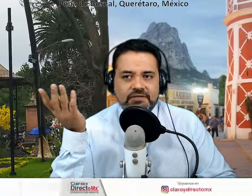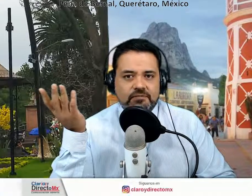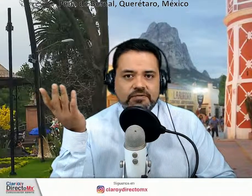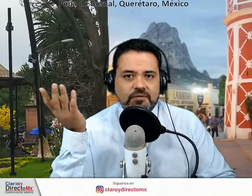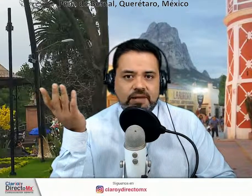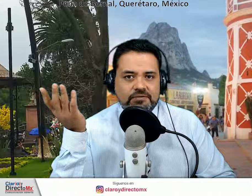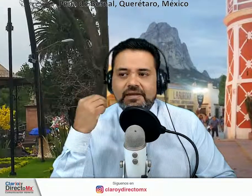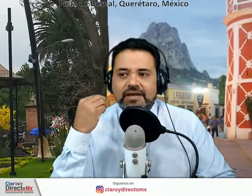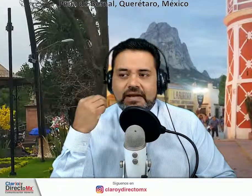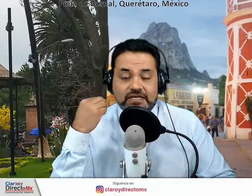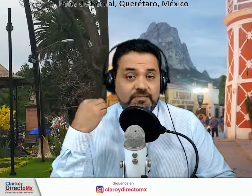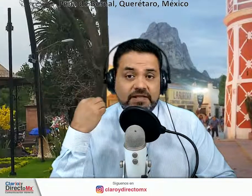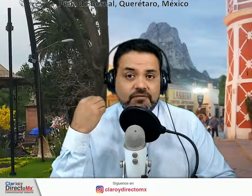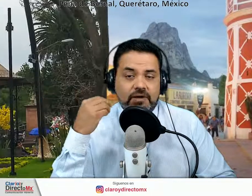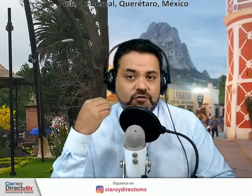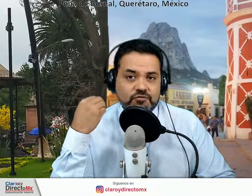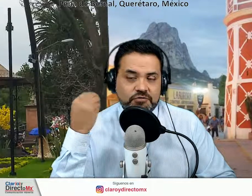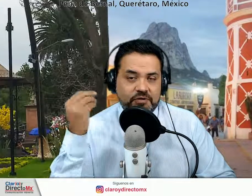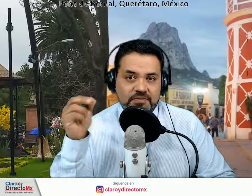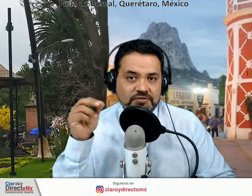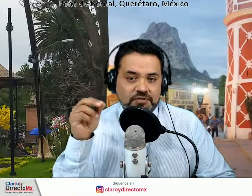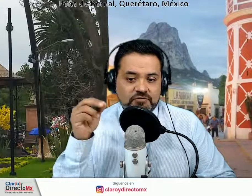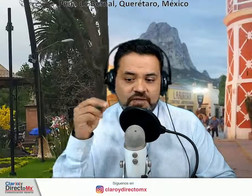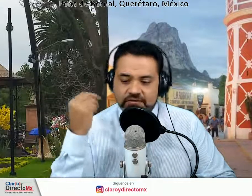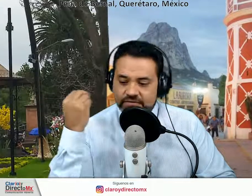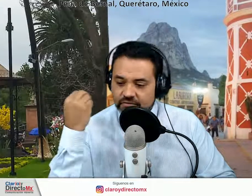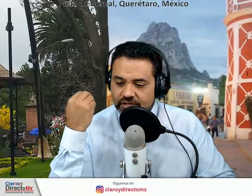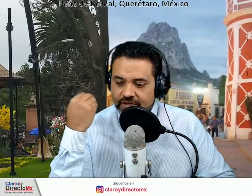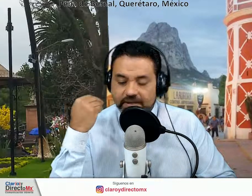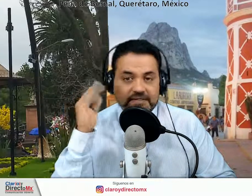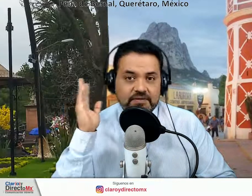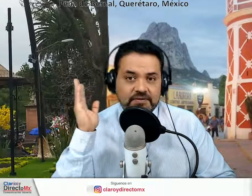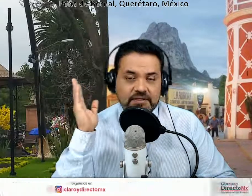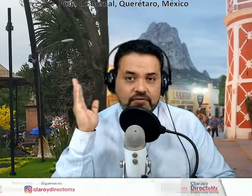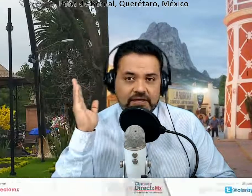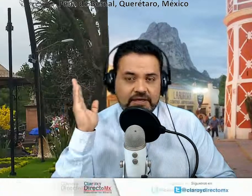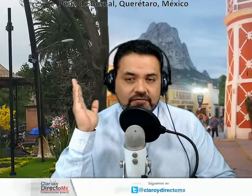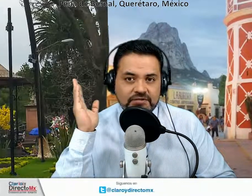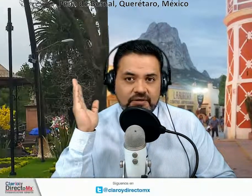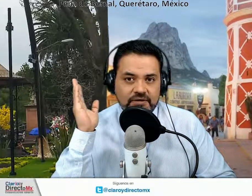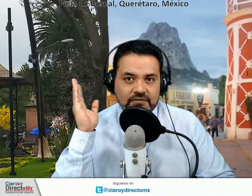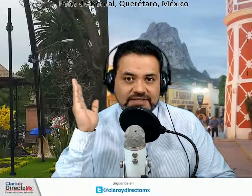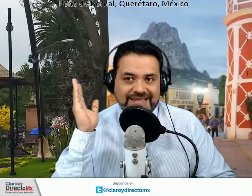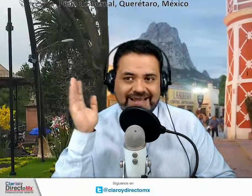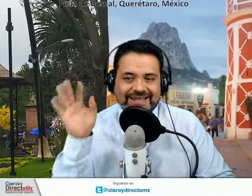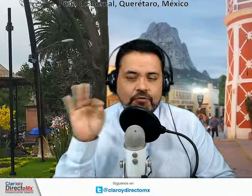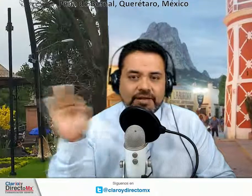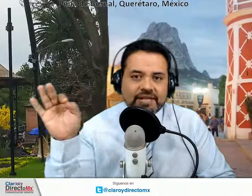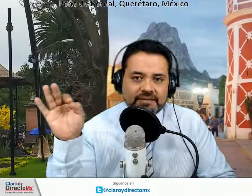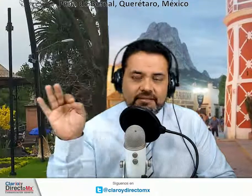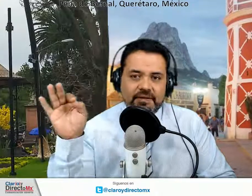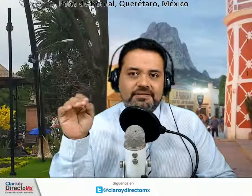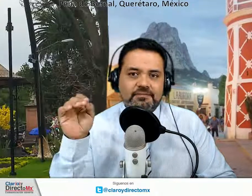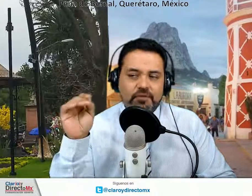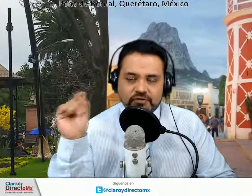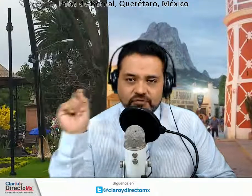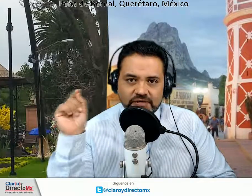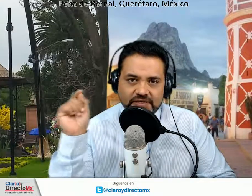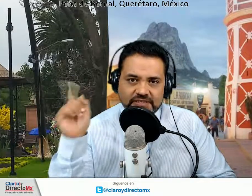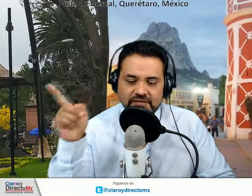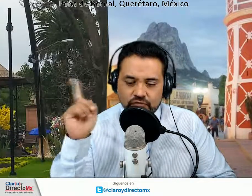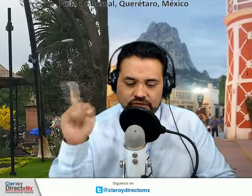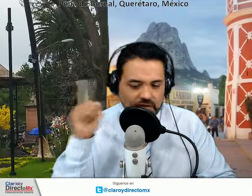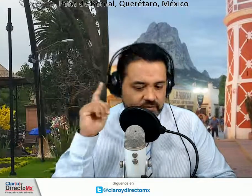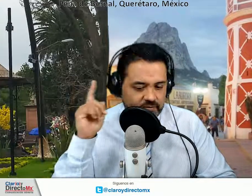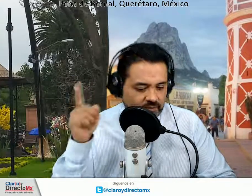presidente lópez obrador respecto a los cuestionamientos de los medios y yo diría prácticamente de cualquier cuestionamiento que se le haga de cualquier tema por eso es muy